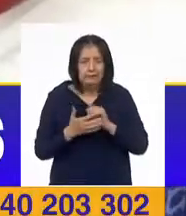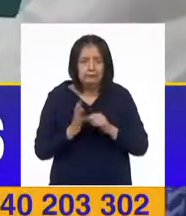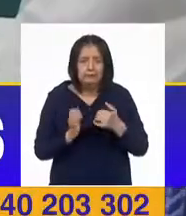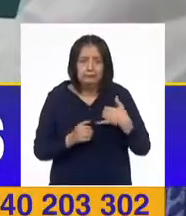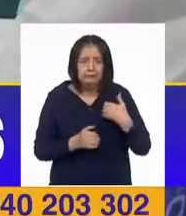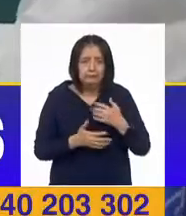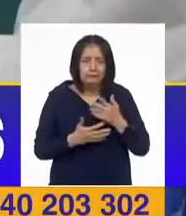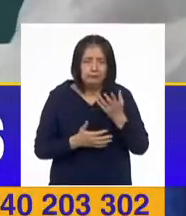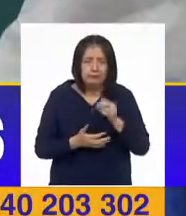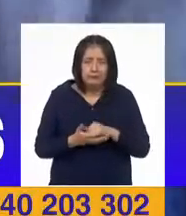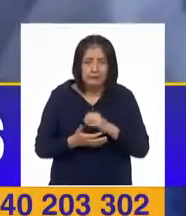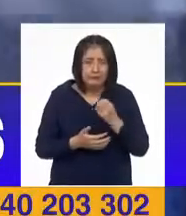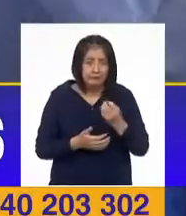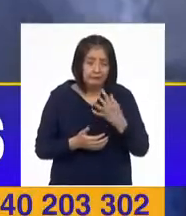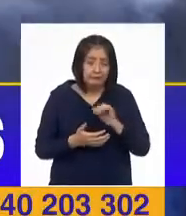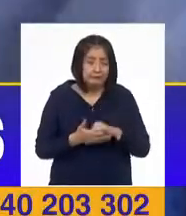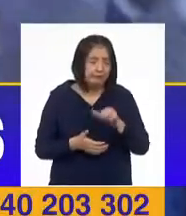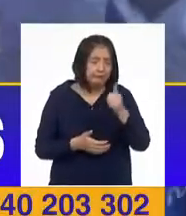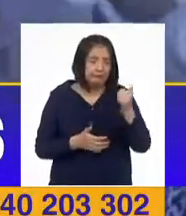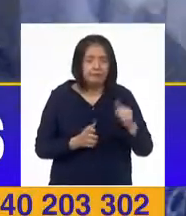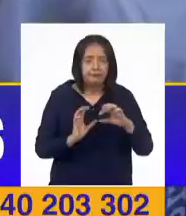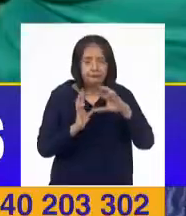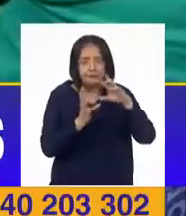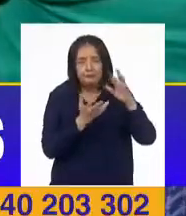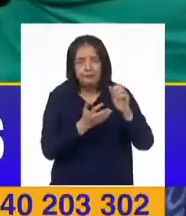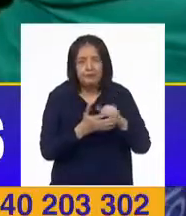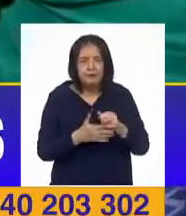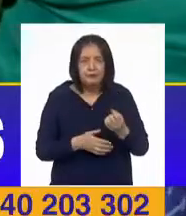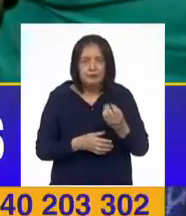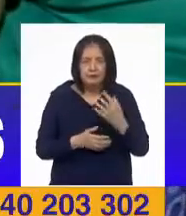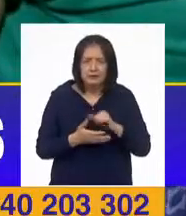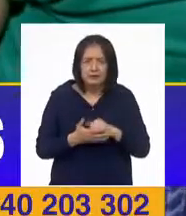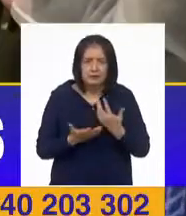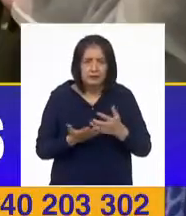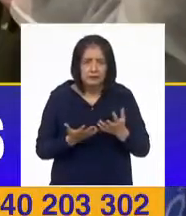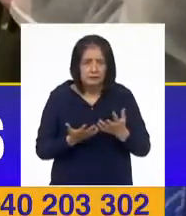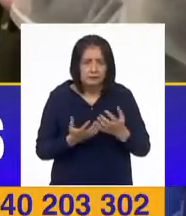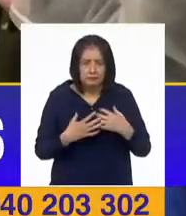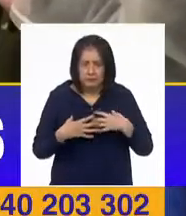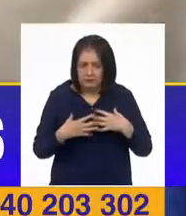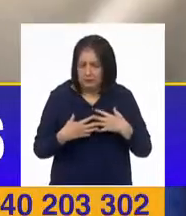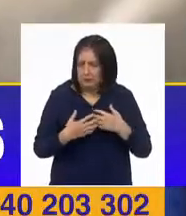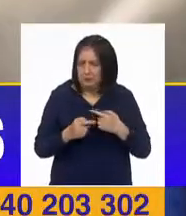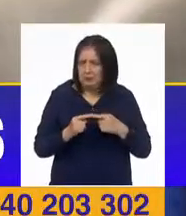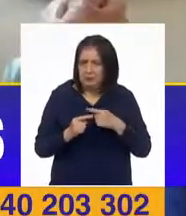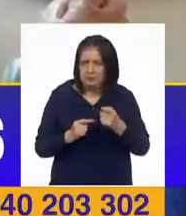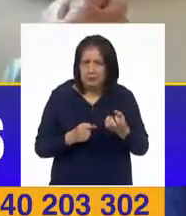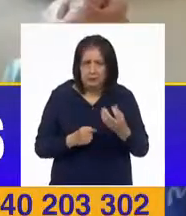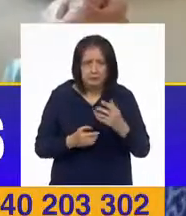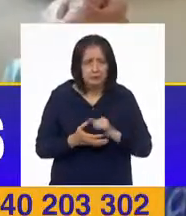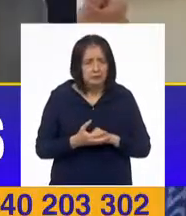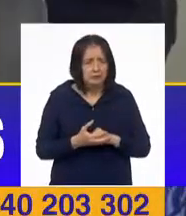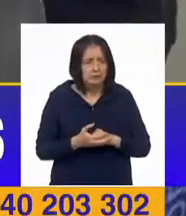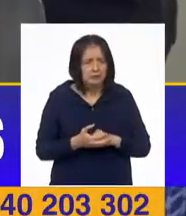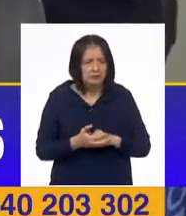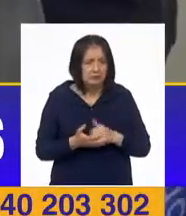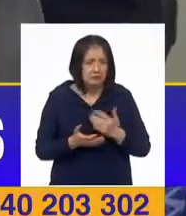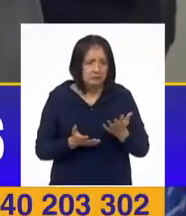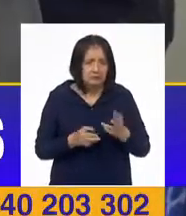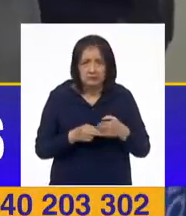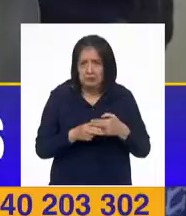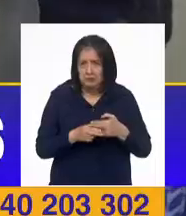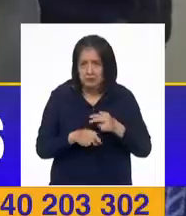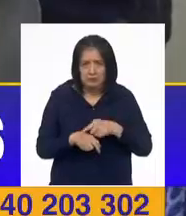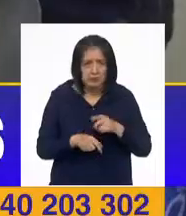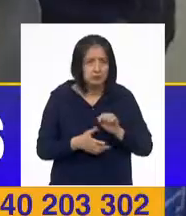Jovencitas con imágenes decían, bueno, en otras partes del mundo, ¿no?, que tenían pues este aumento de mamas, pero tú nos decías también que esto es nada más